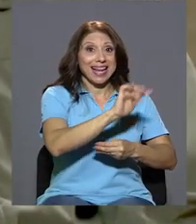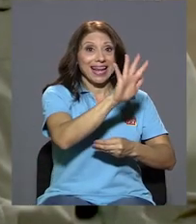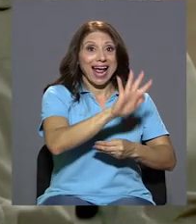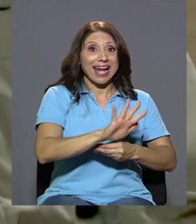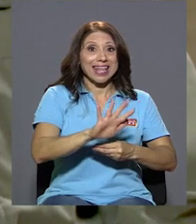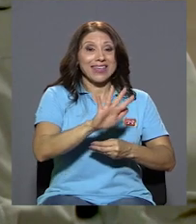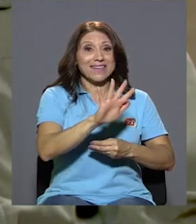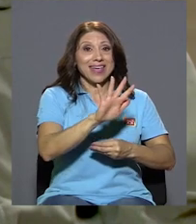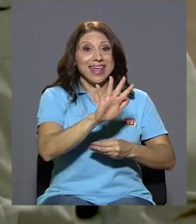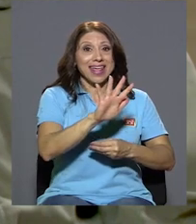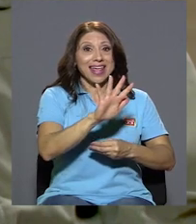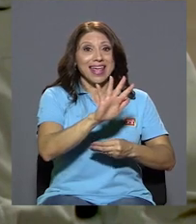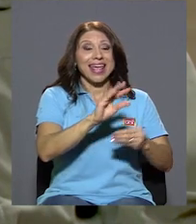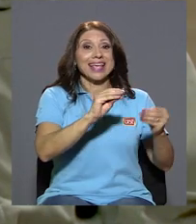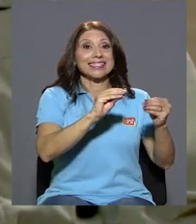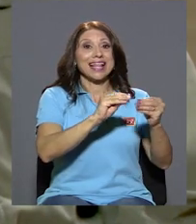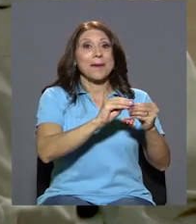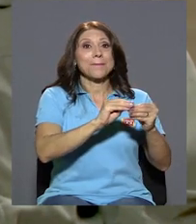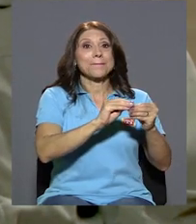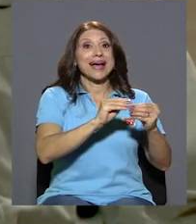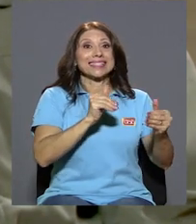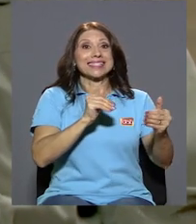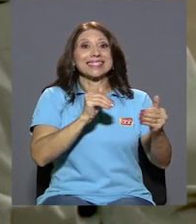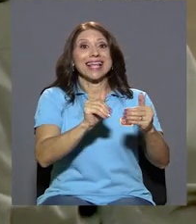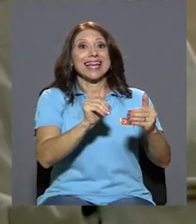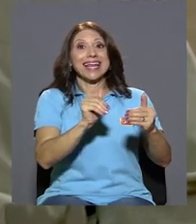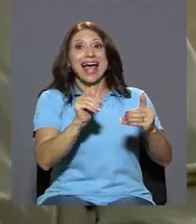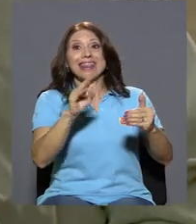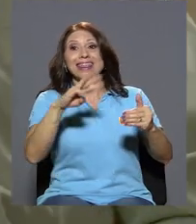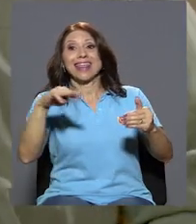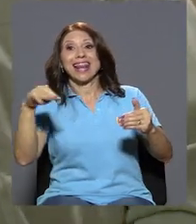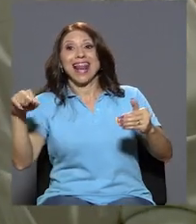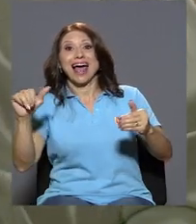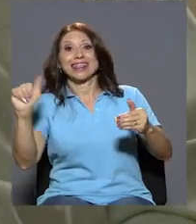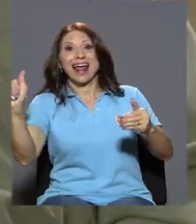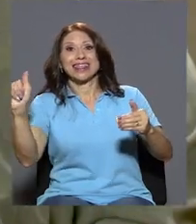estar más cerca del atlántico que la sede del atlántico